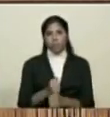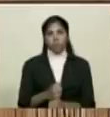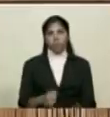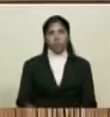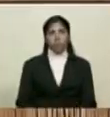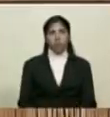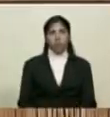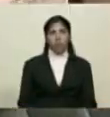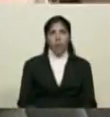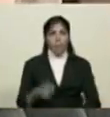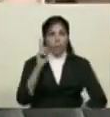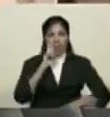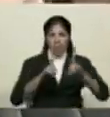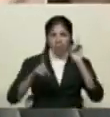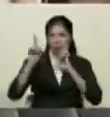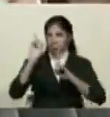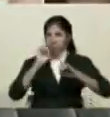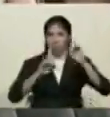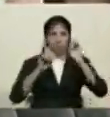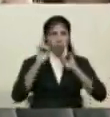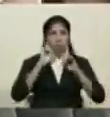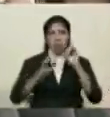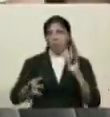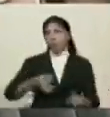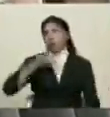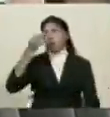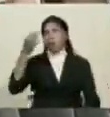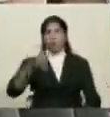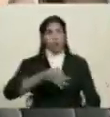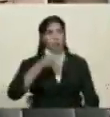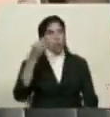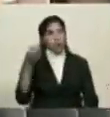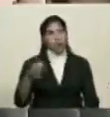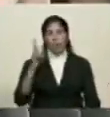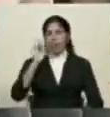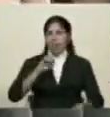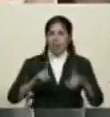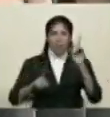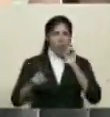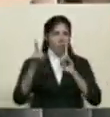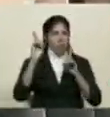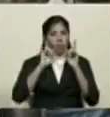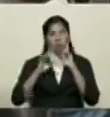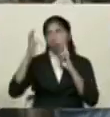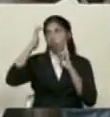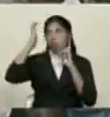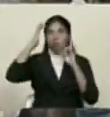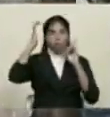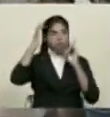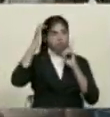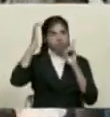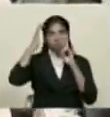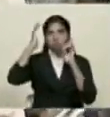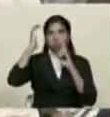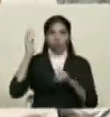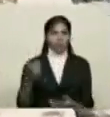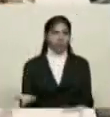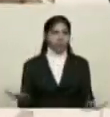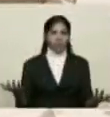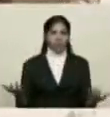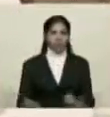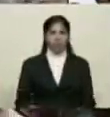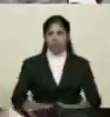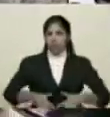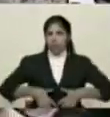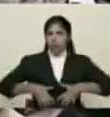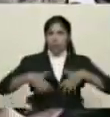Porque muchas mentiras se han dicho, muchas mentiras, mucha infamia, mucha injuria